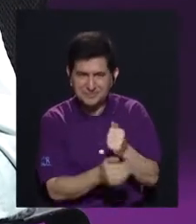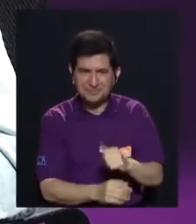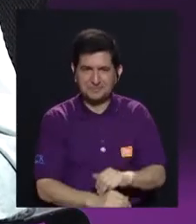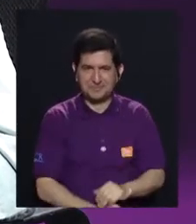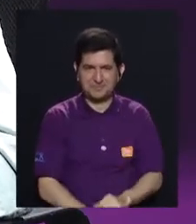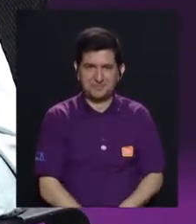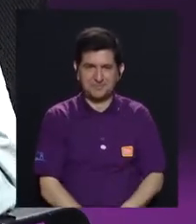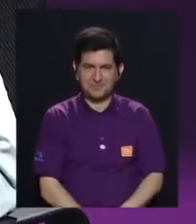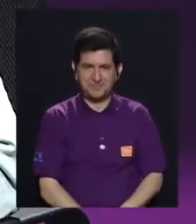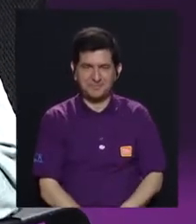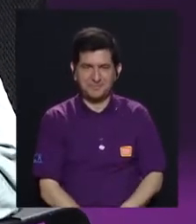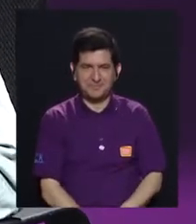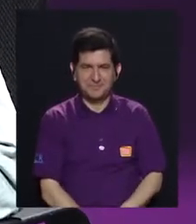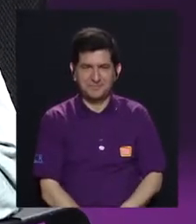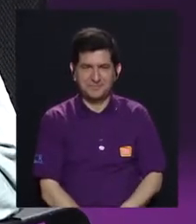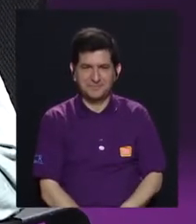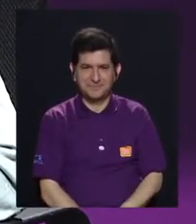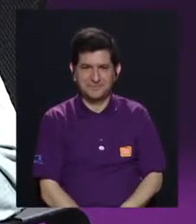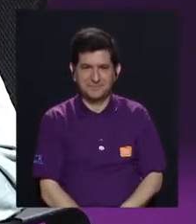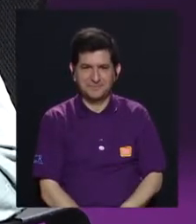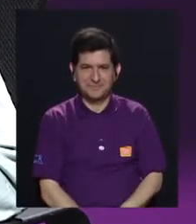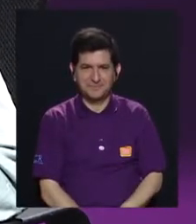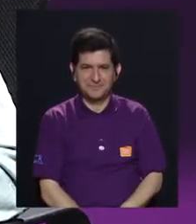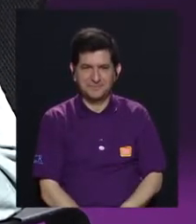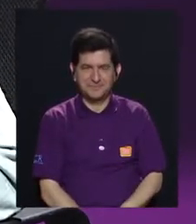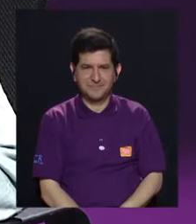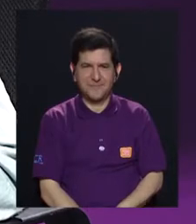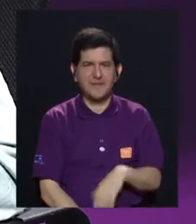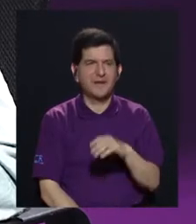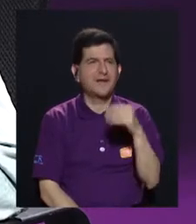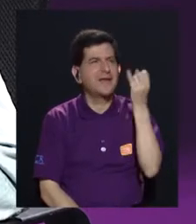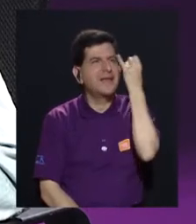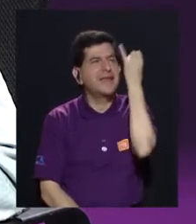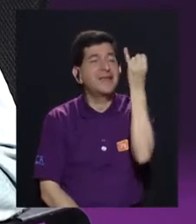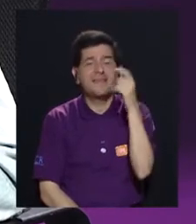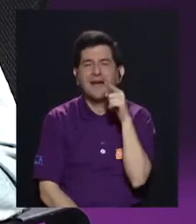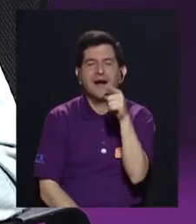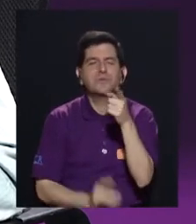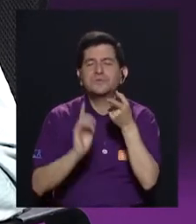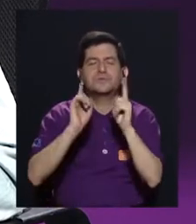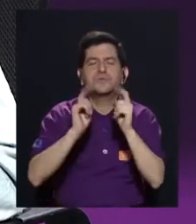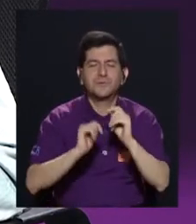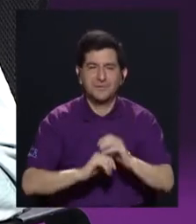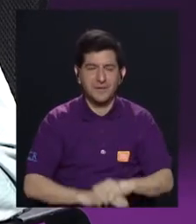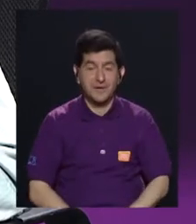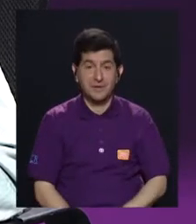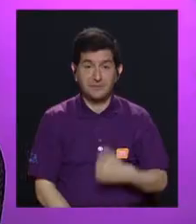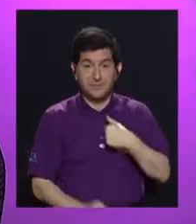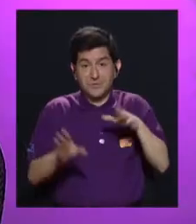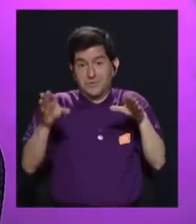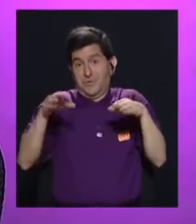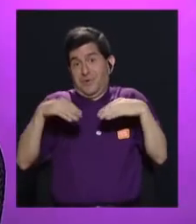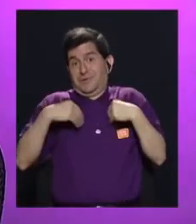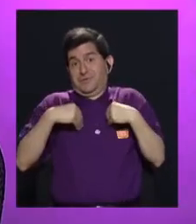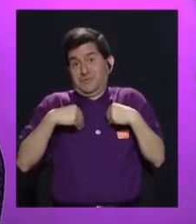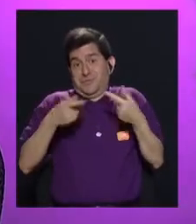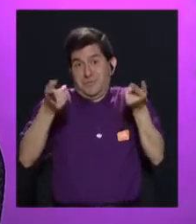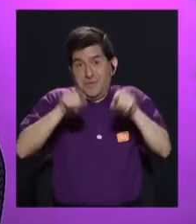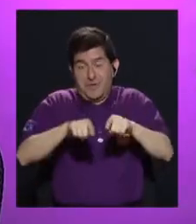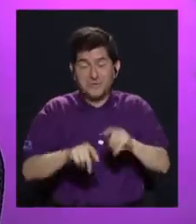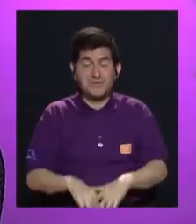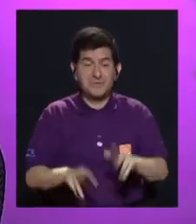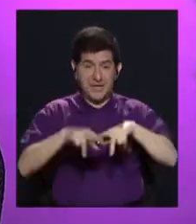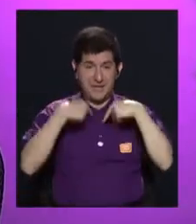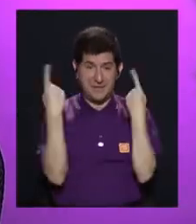que que le que le sugiere a usted margarita bueno yo asumo que lo que lo que sucede es que el partido